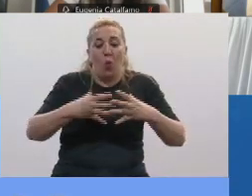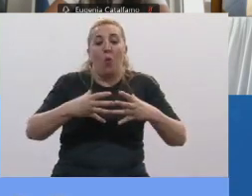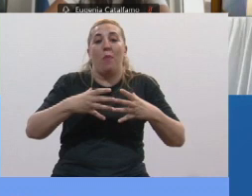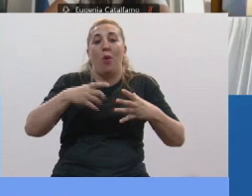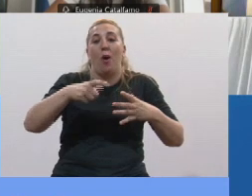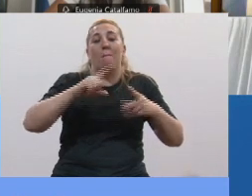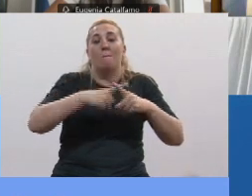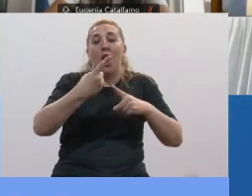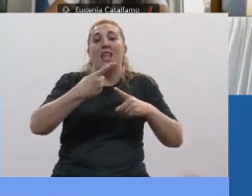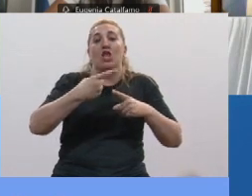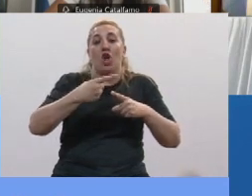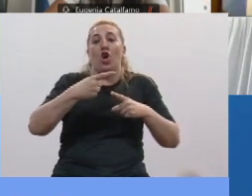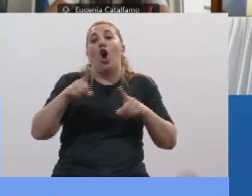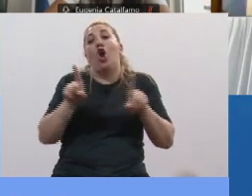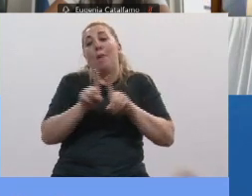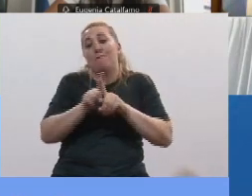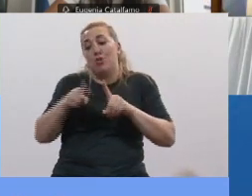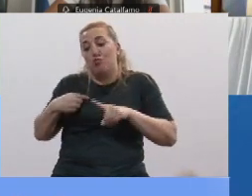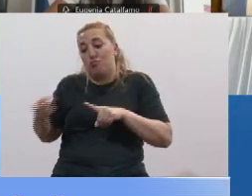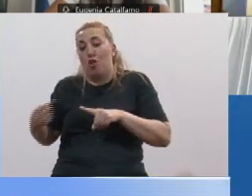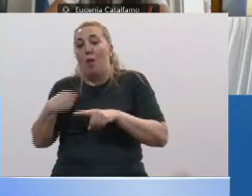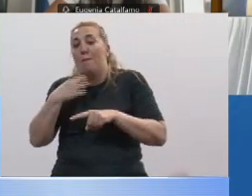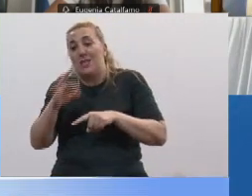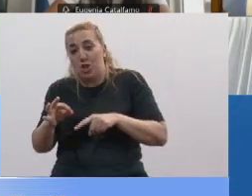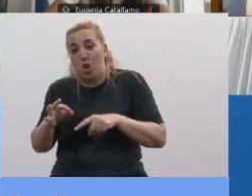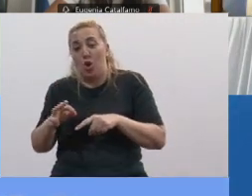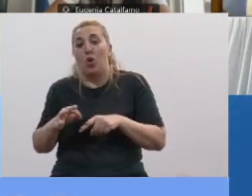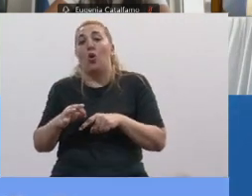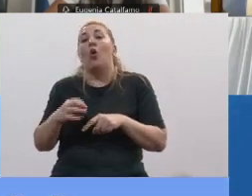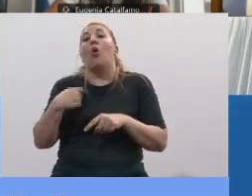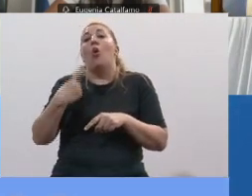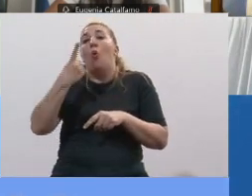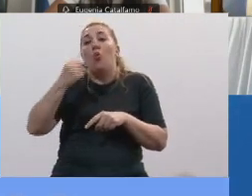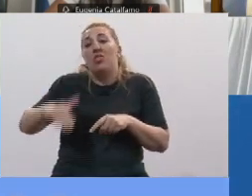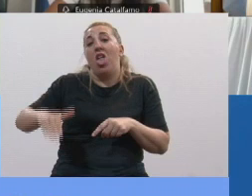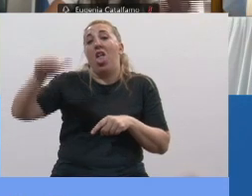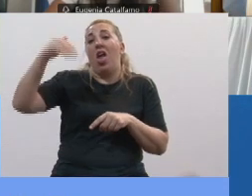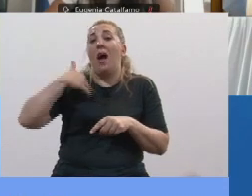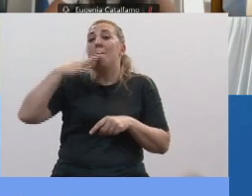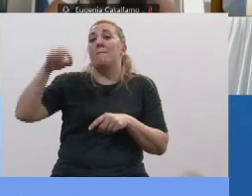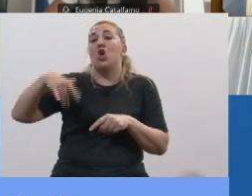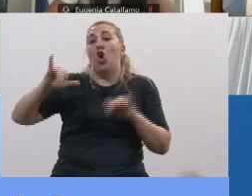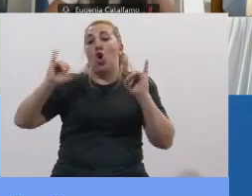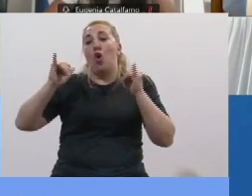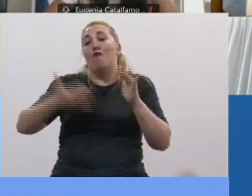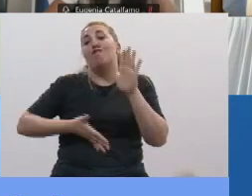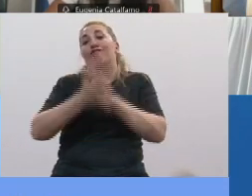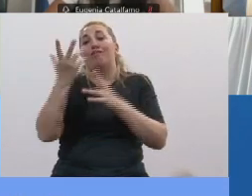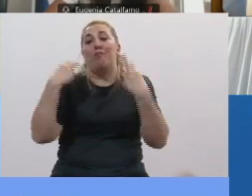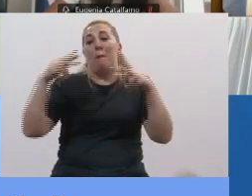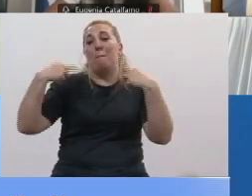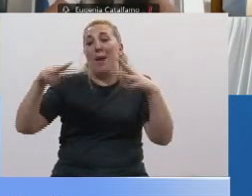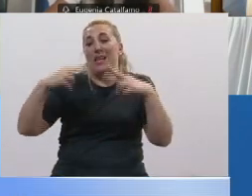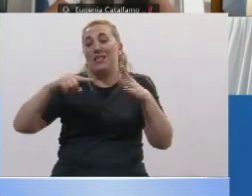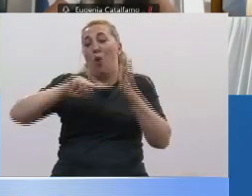de la misma manera traté de hacerlos con ellos. Y un día, cuando uno de mis hijos era adolescente y fuimos a pasear